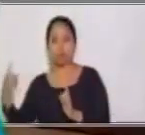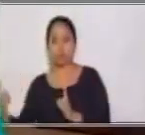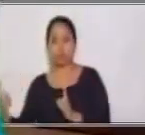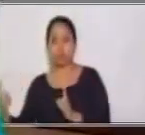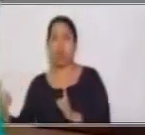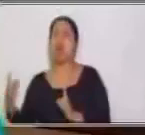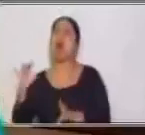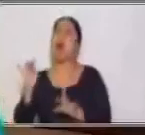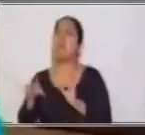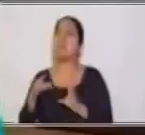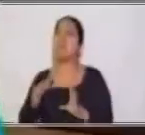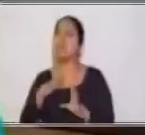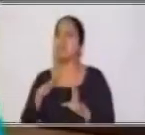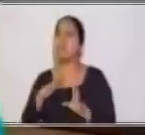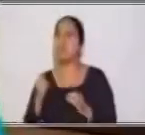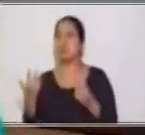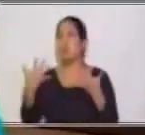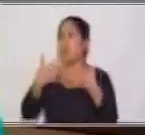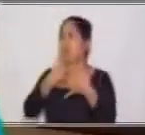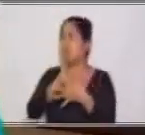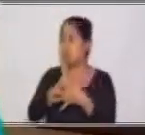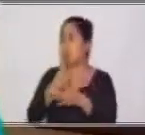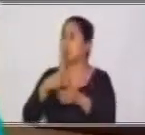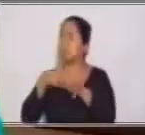voy a explicar la diferencia entre una y otra.